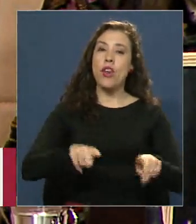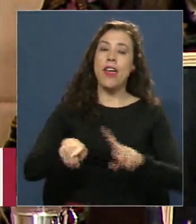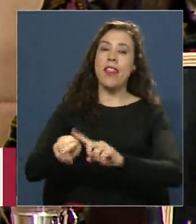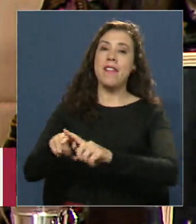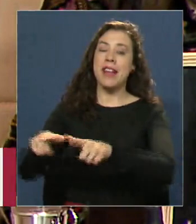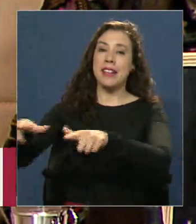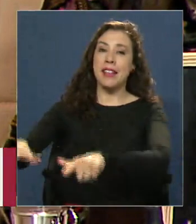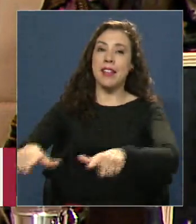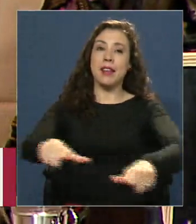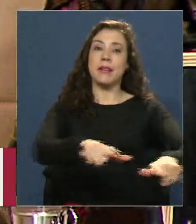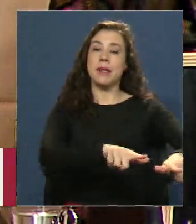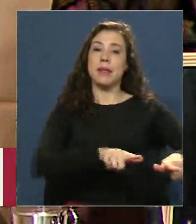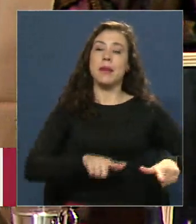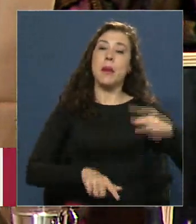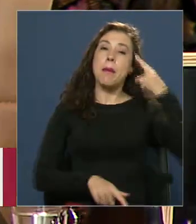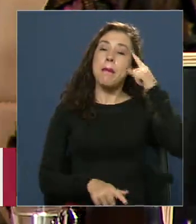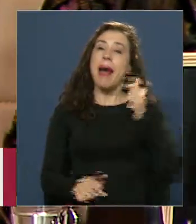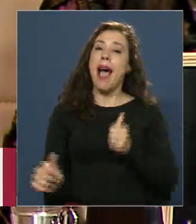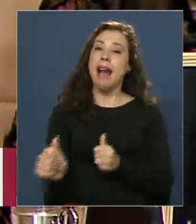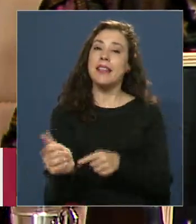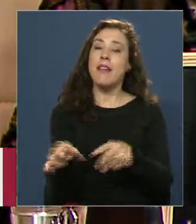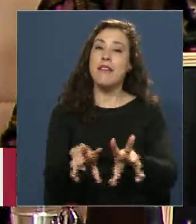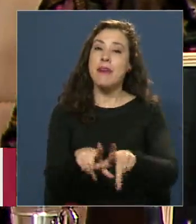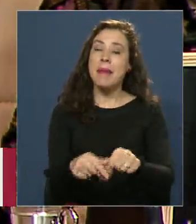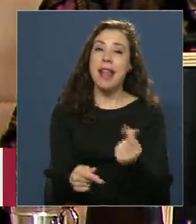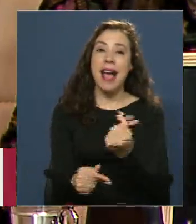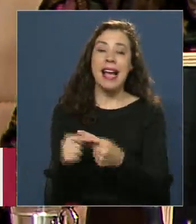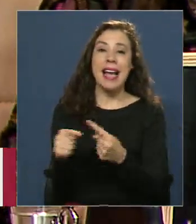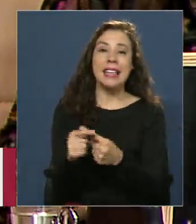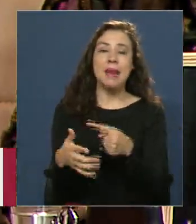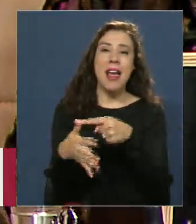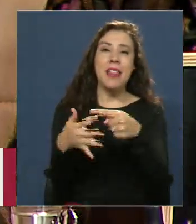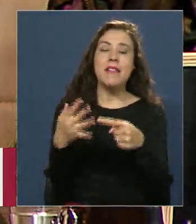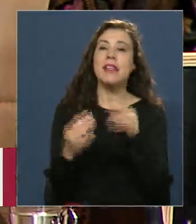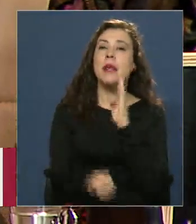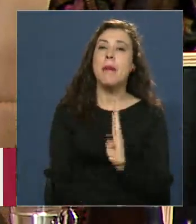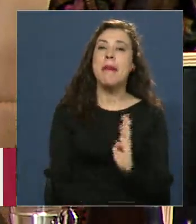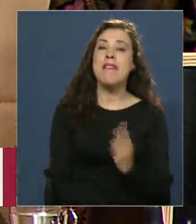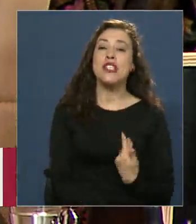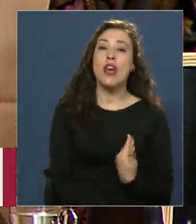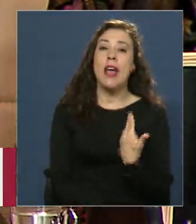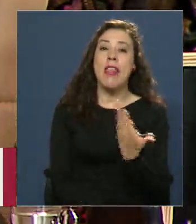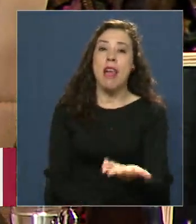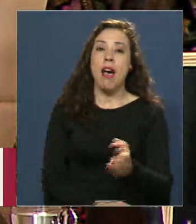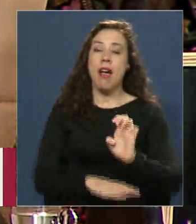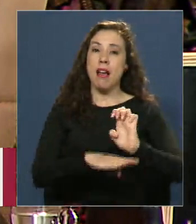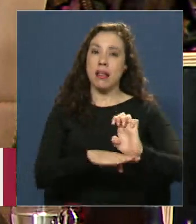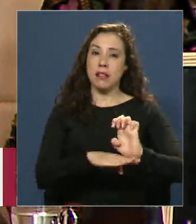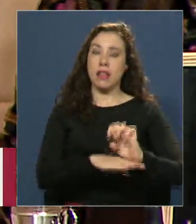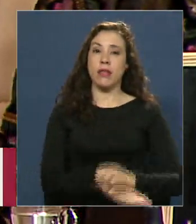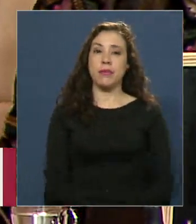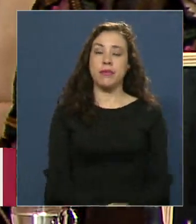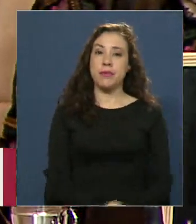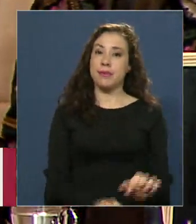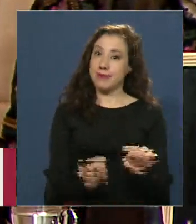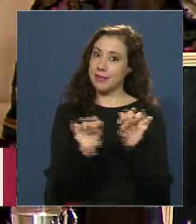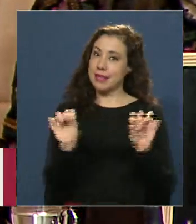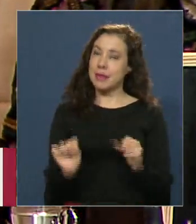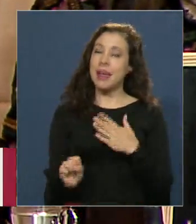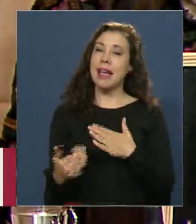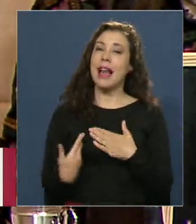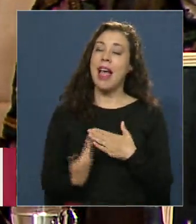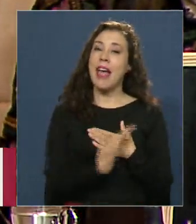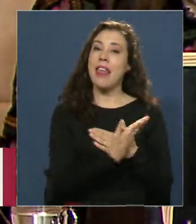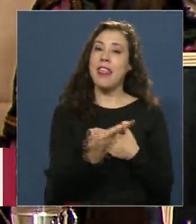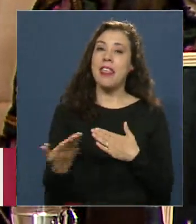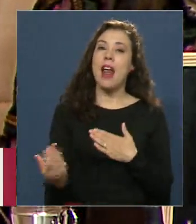intersectorial necesaria para acercar a las familias de clase media a un conjunto de beneficios del Estado. Este sistema busca